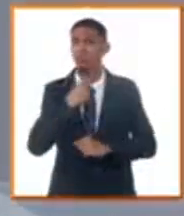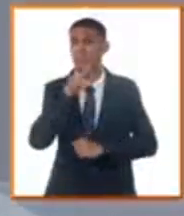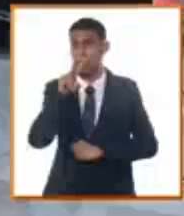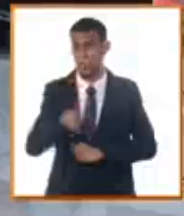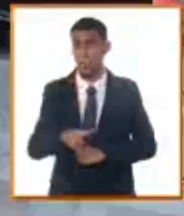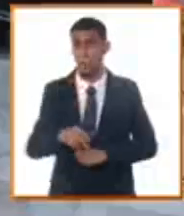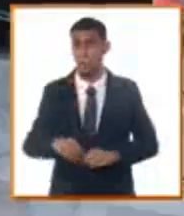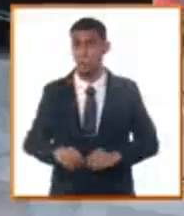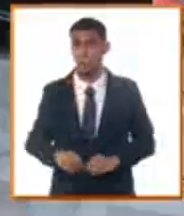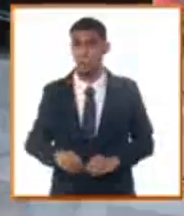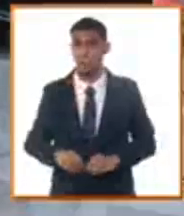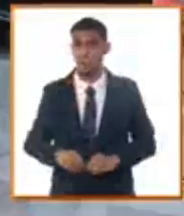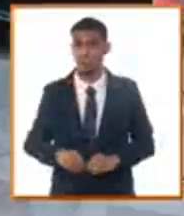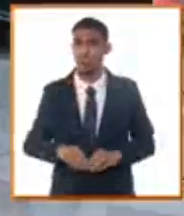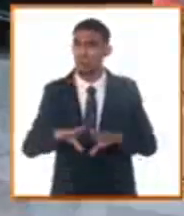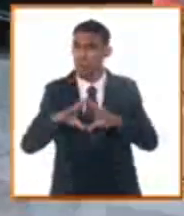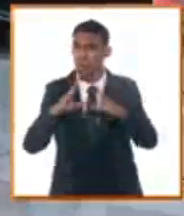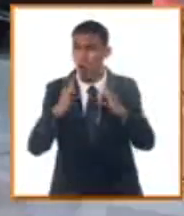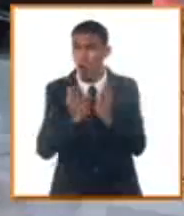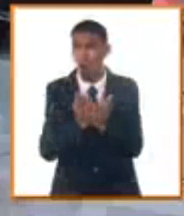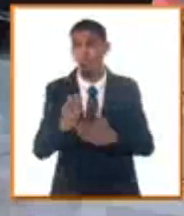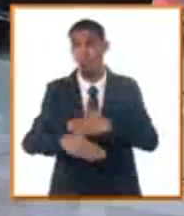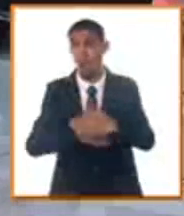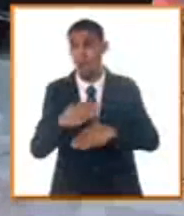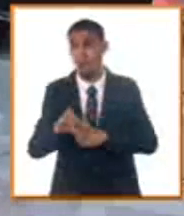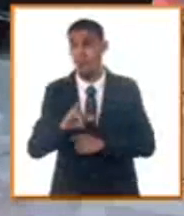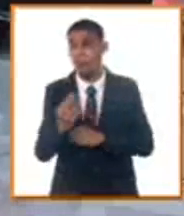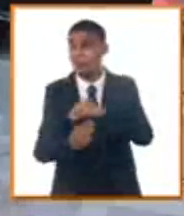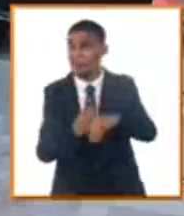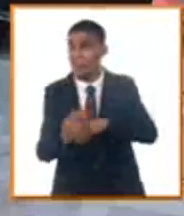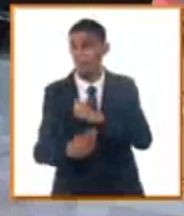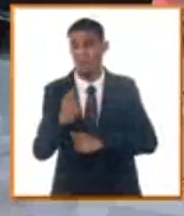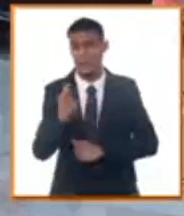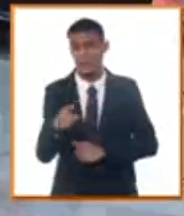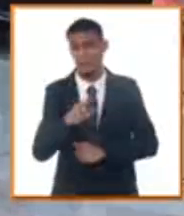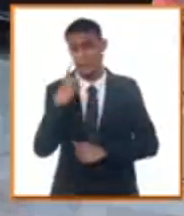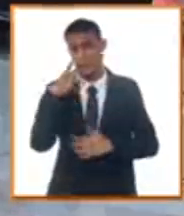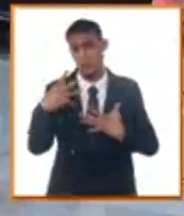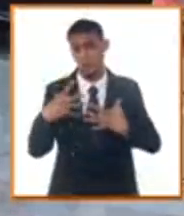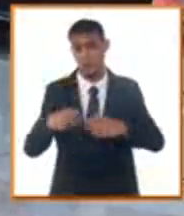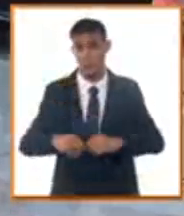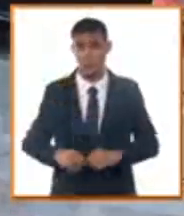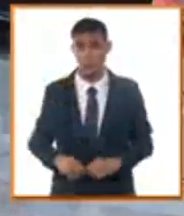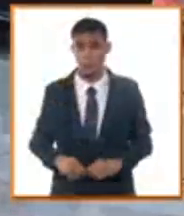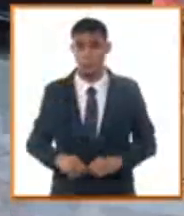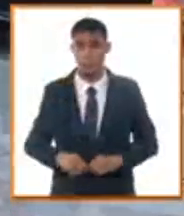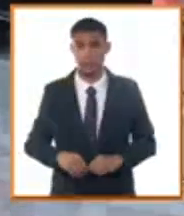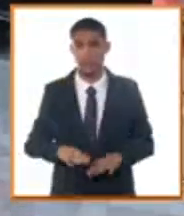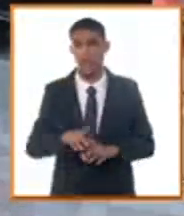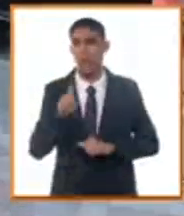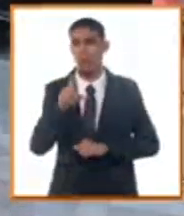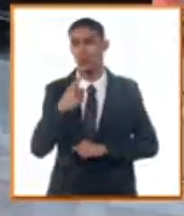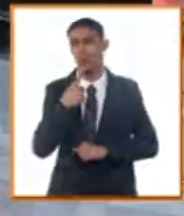todo ahora que todos los problemas que tenemos con los efectivos, es clave eso. Exactamente. Por último,